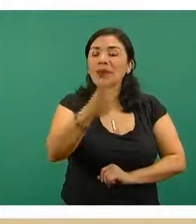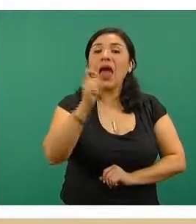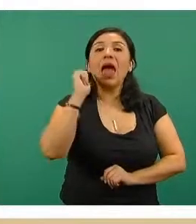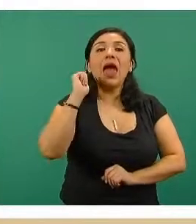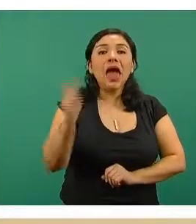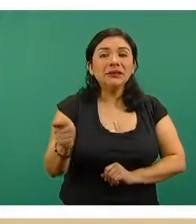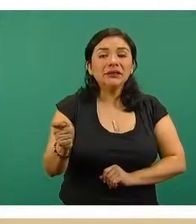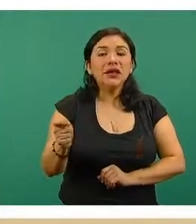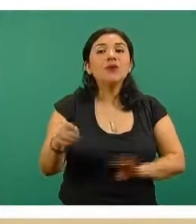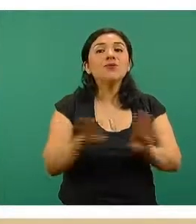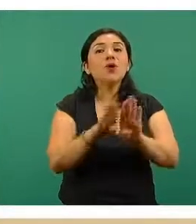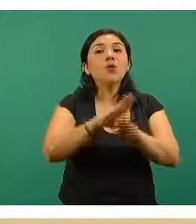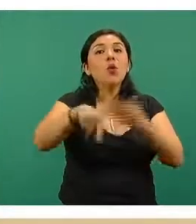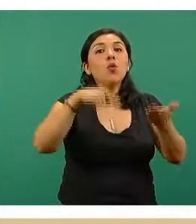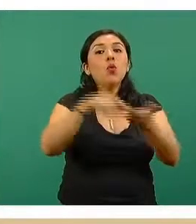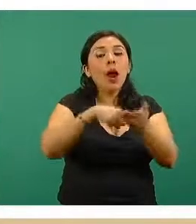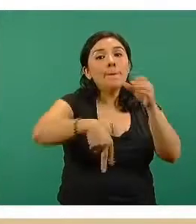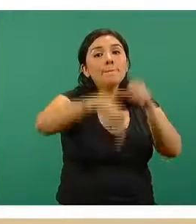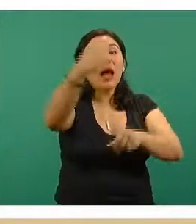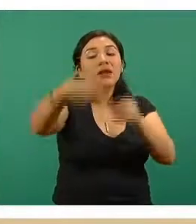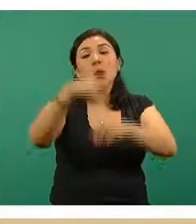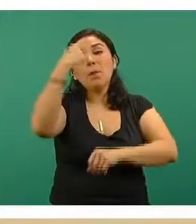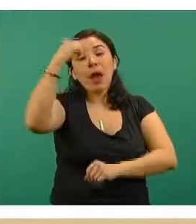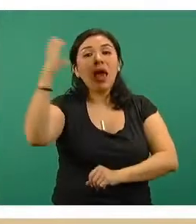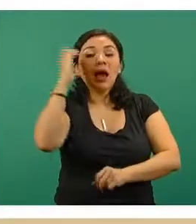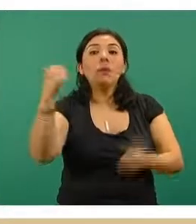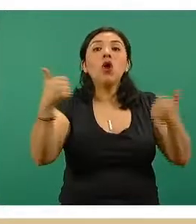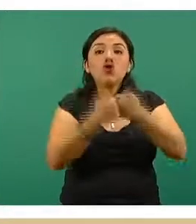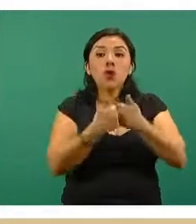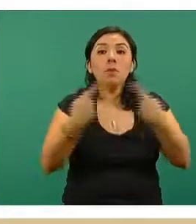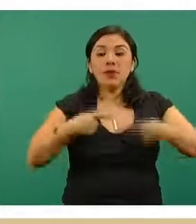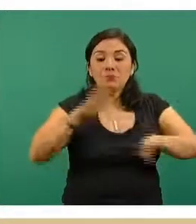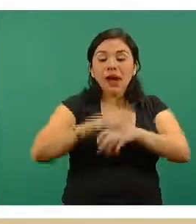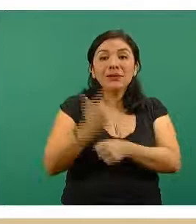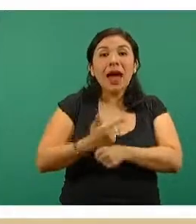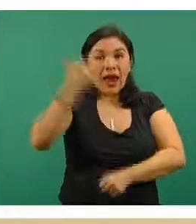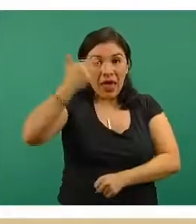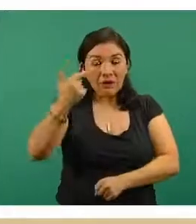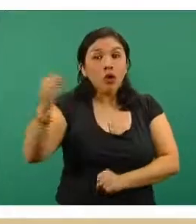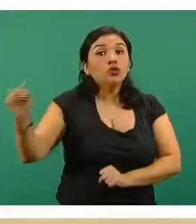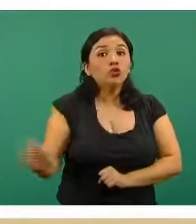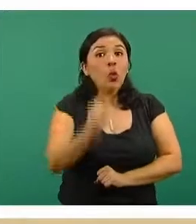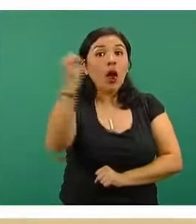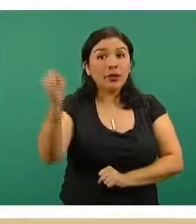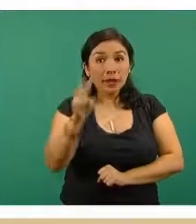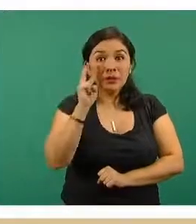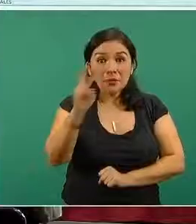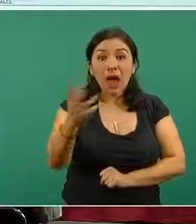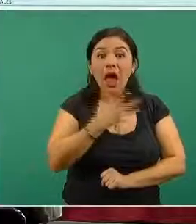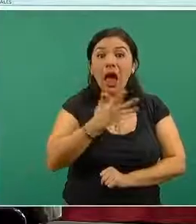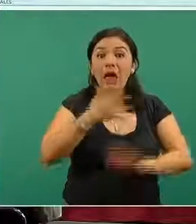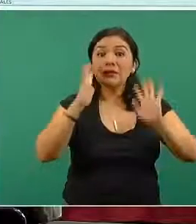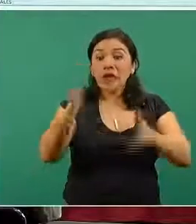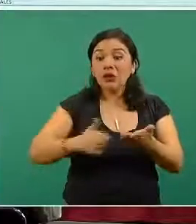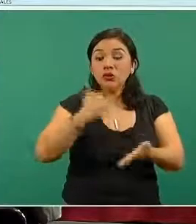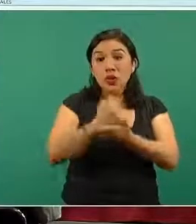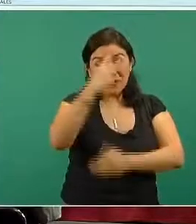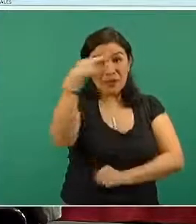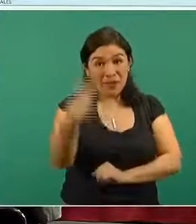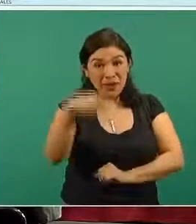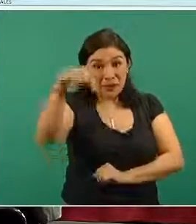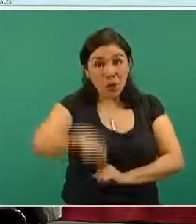son espacios de camas con ventilador, es decir, con pacientes graves. Afortunadamente se identifica ya que en la Ciudad de